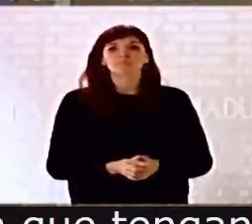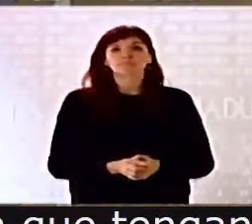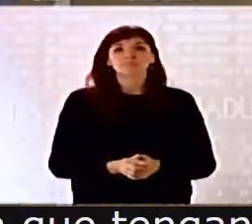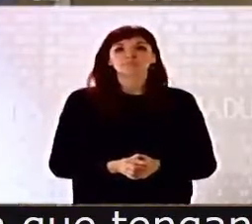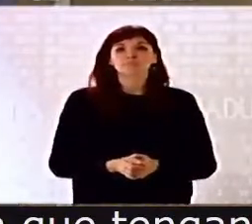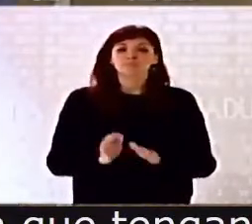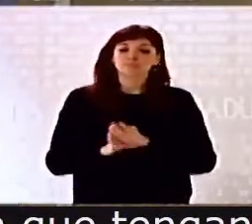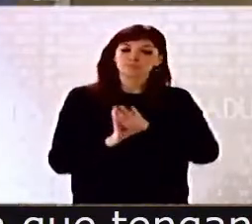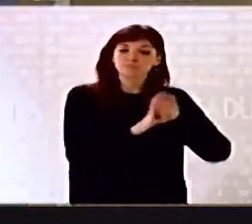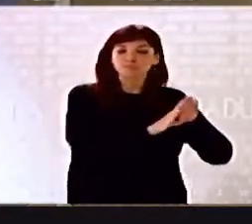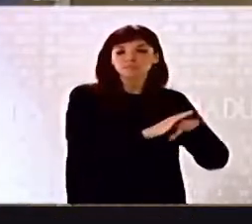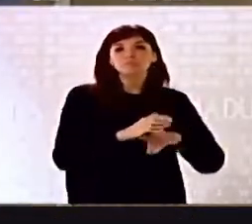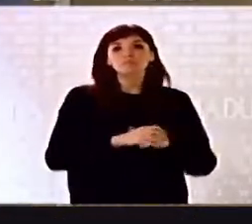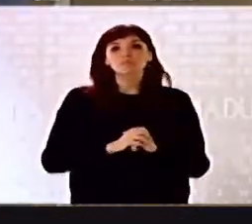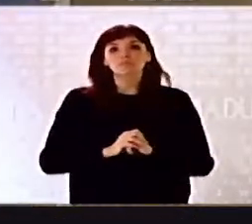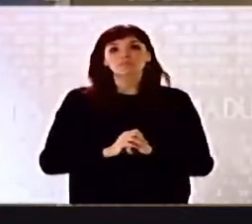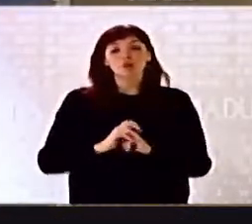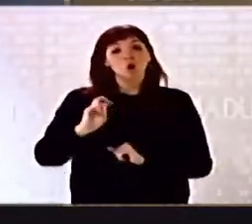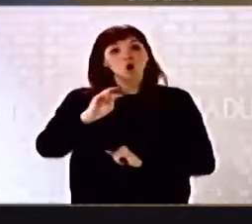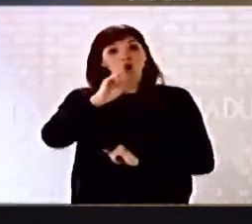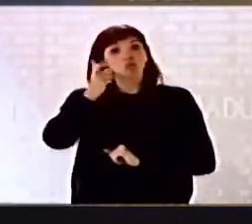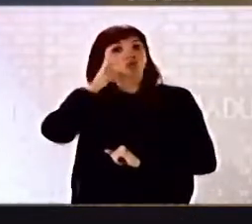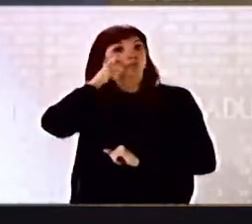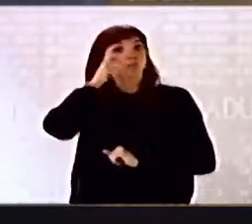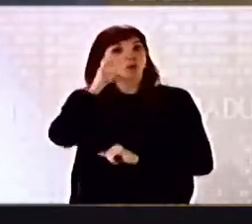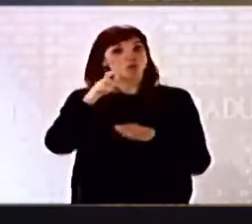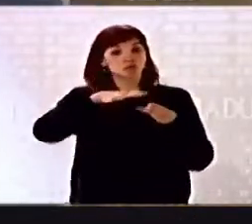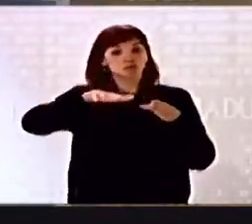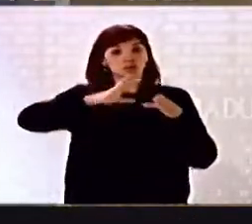Hay un segundo grupo de poblaciones